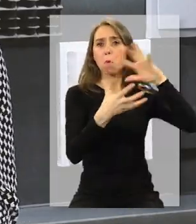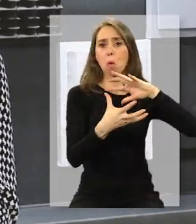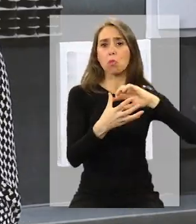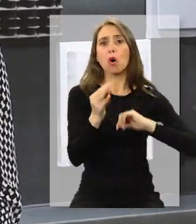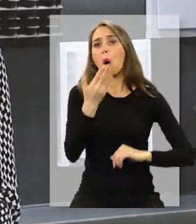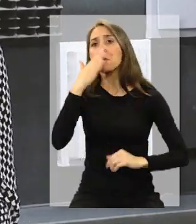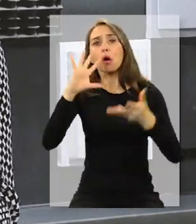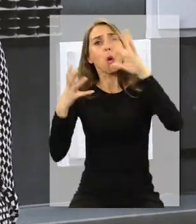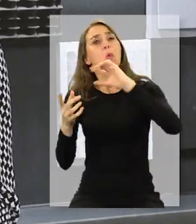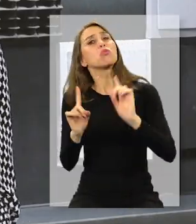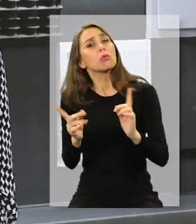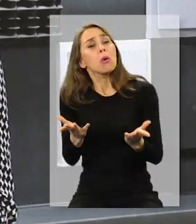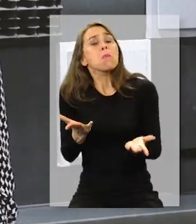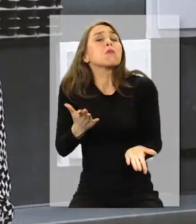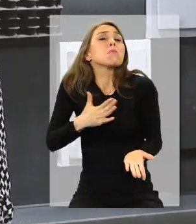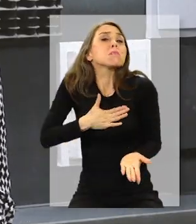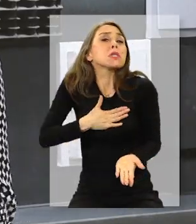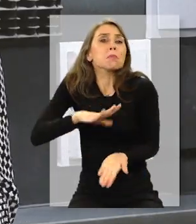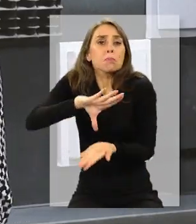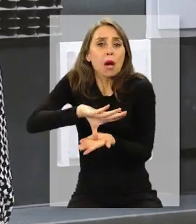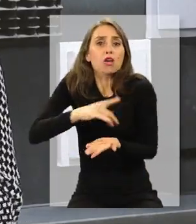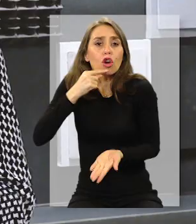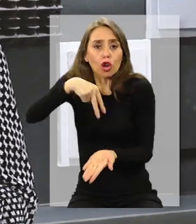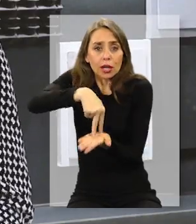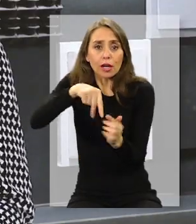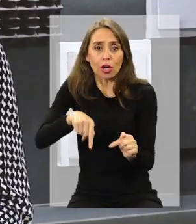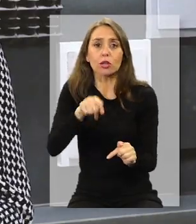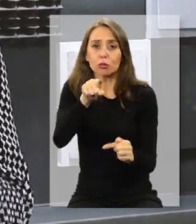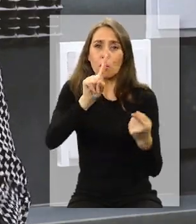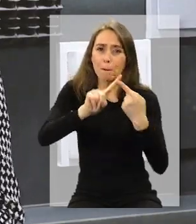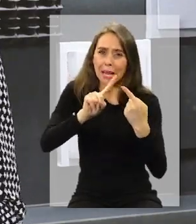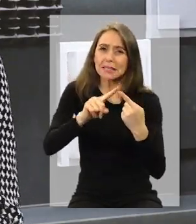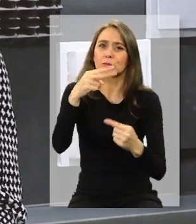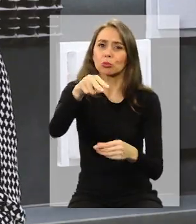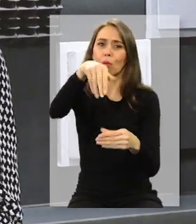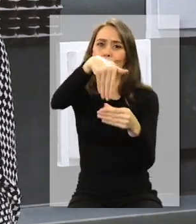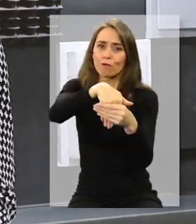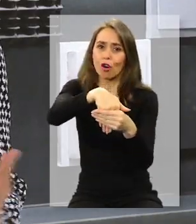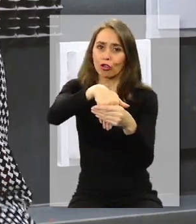corrupción. Pero ni este es el peor de los mundos, ni tampoco es el mejor. Pero es mi